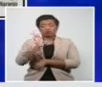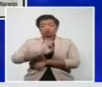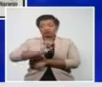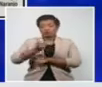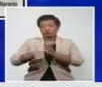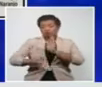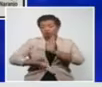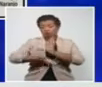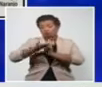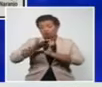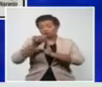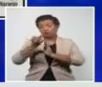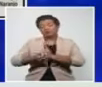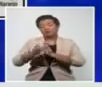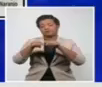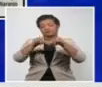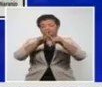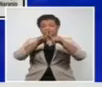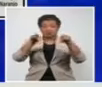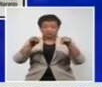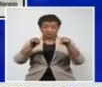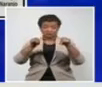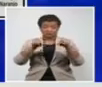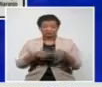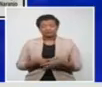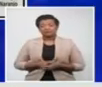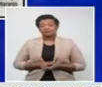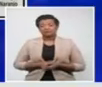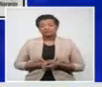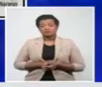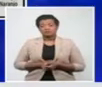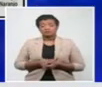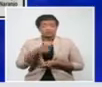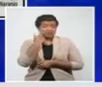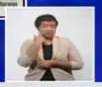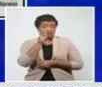del país, donde se concentra el